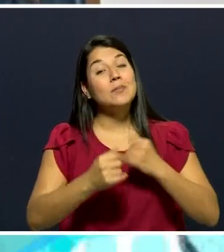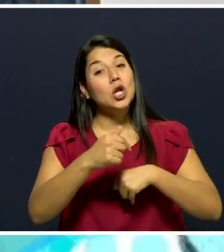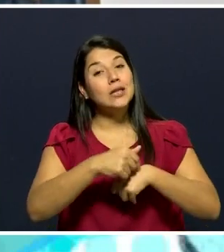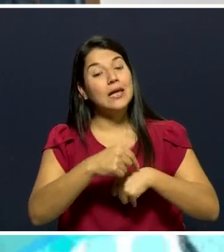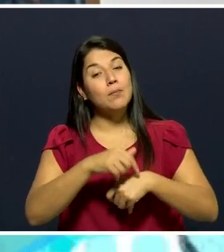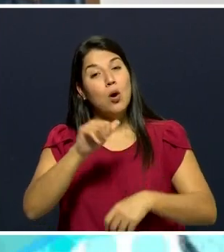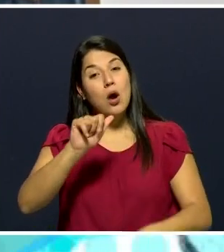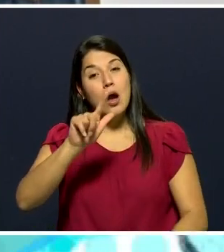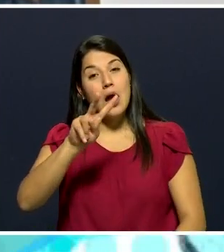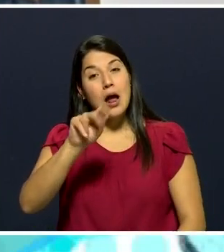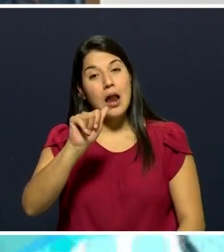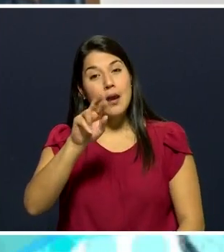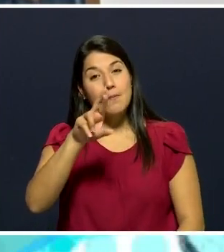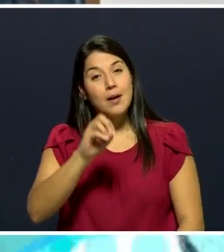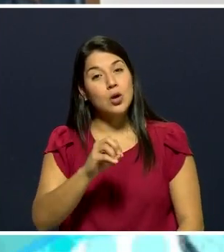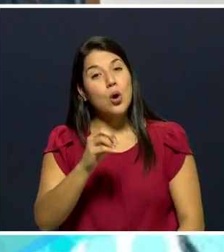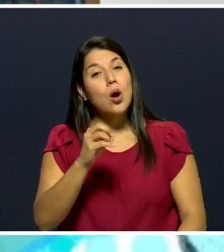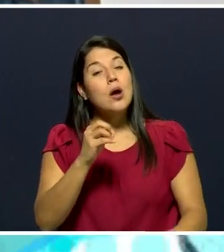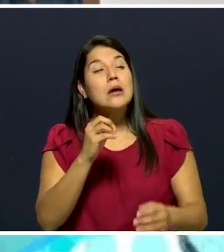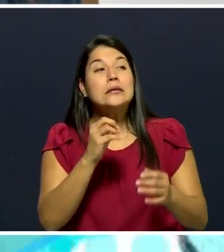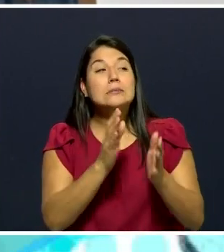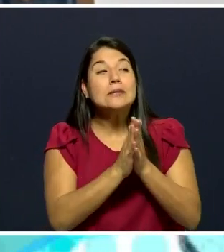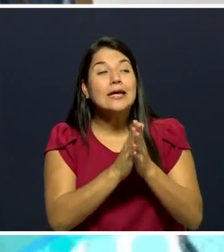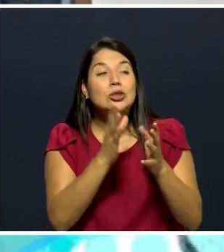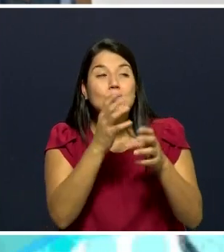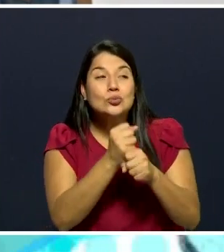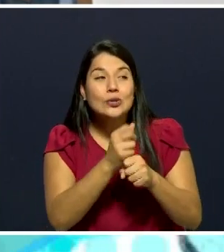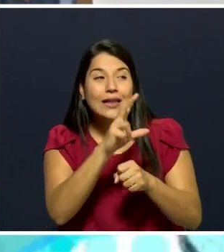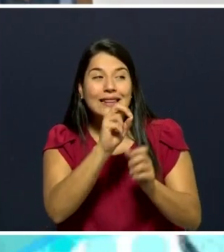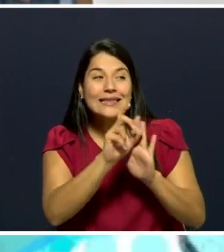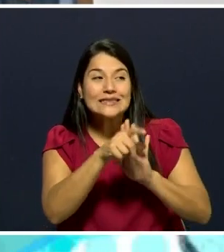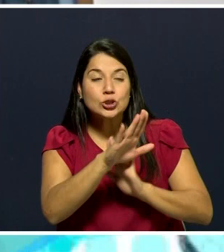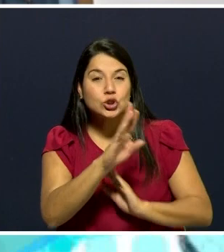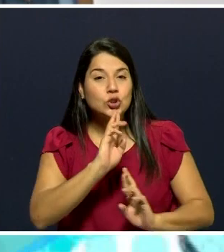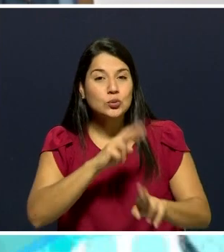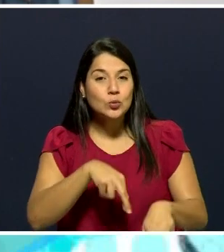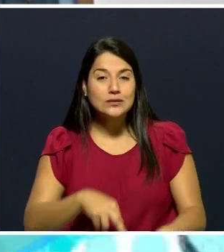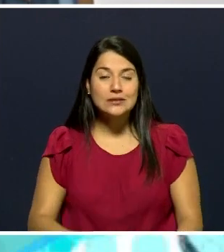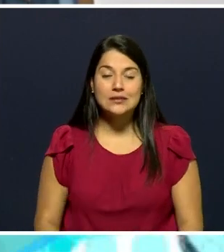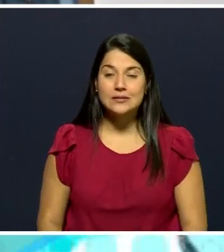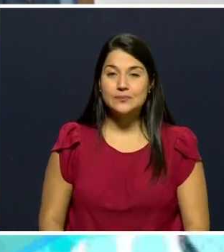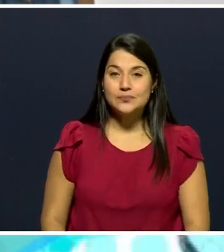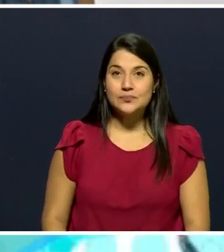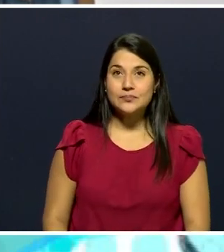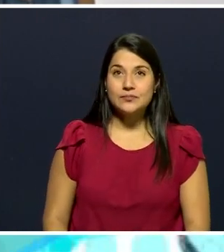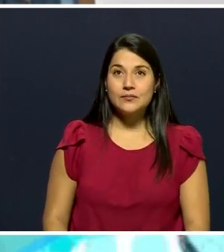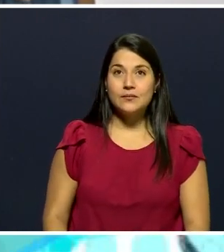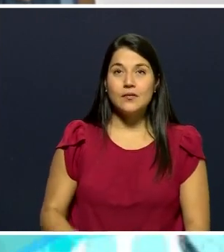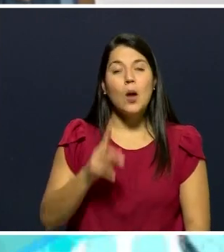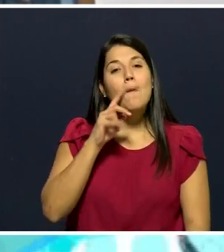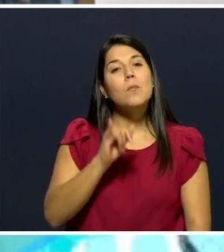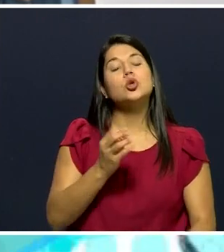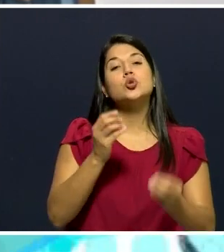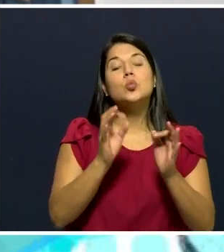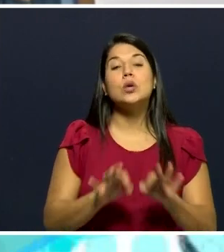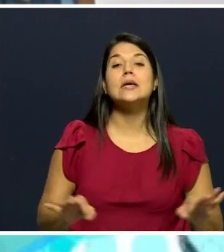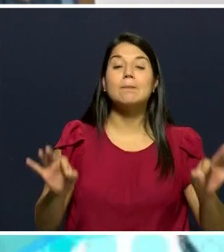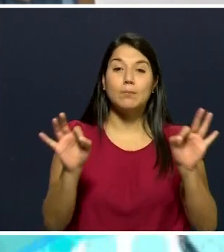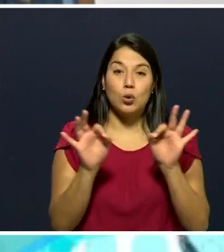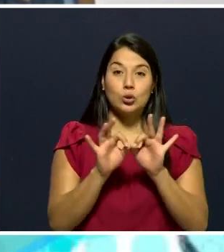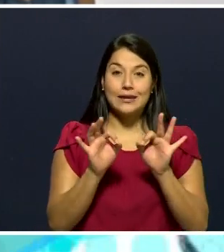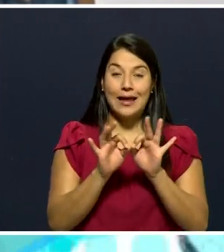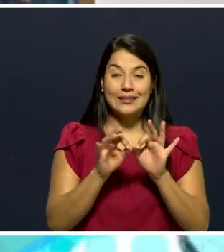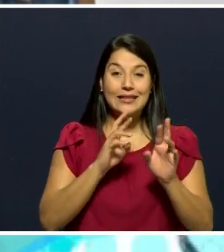apelando a su enorme capacidad de síntesis, 30 segundos, su respuesta. Justamente por eso es importante